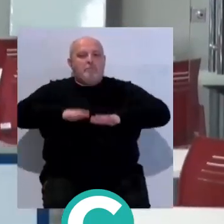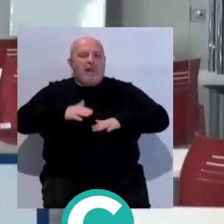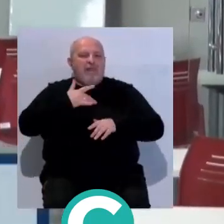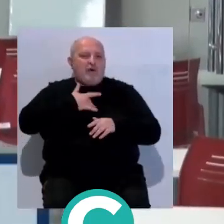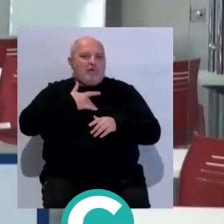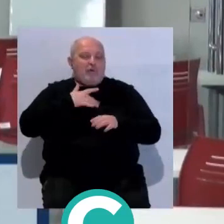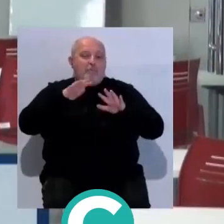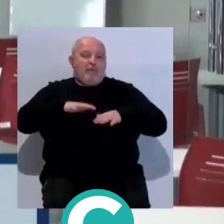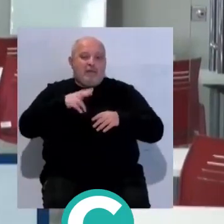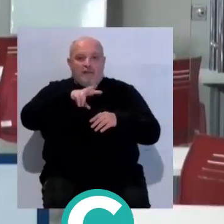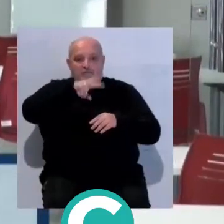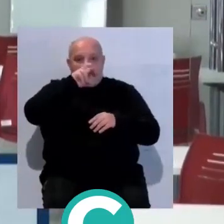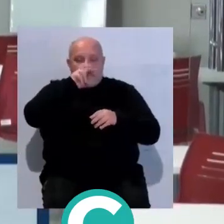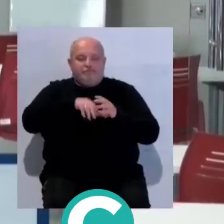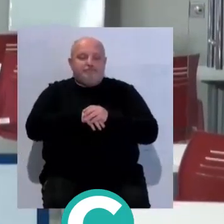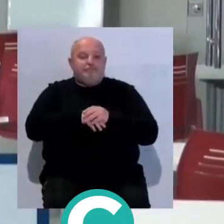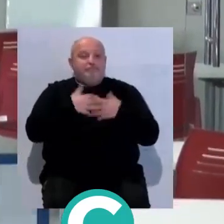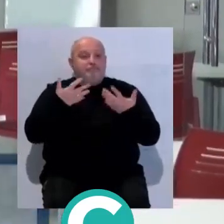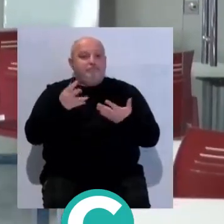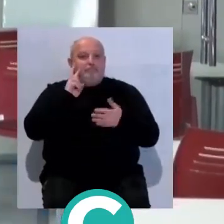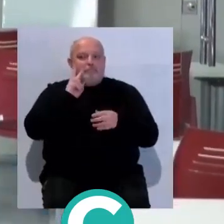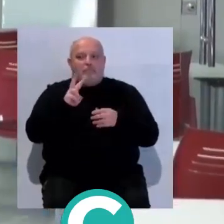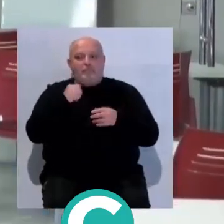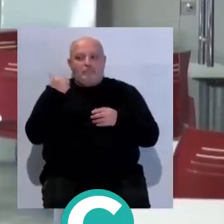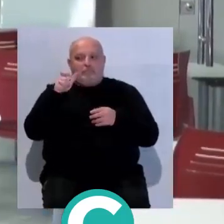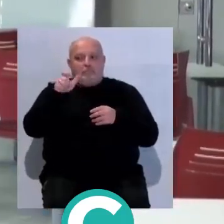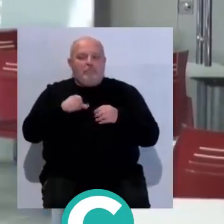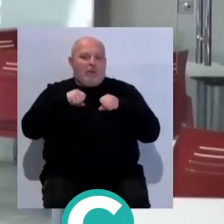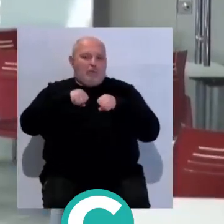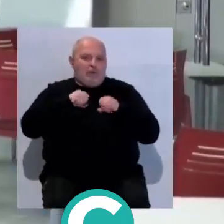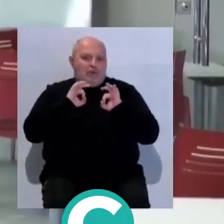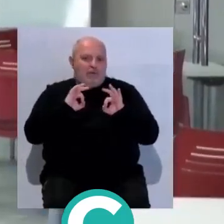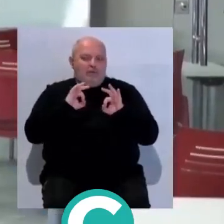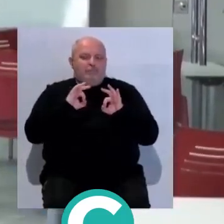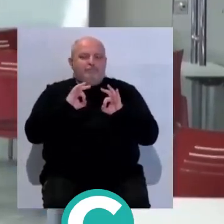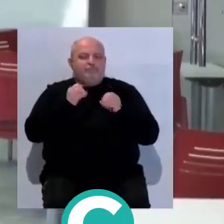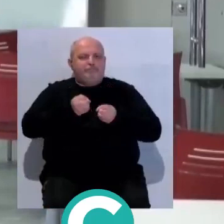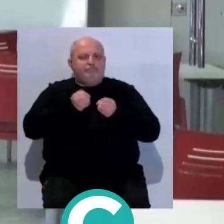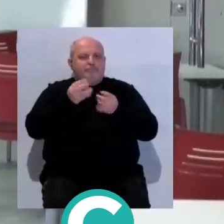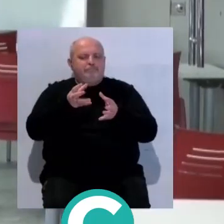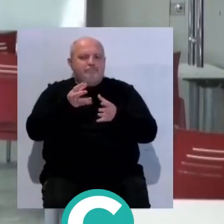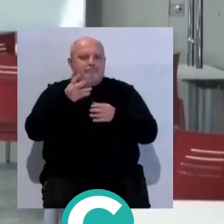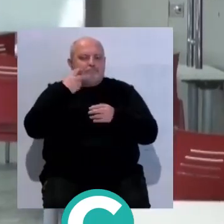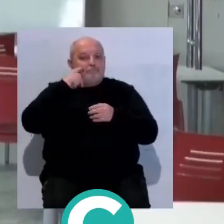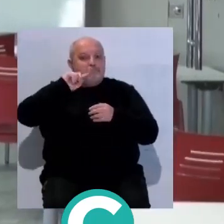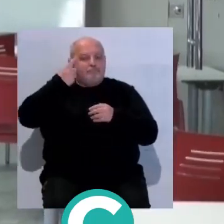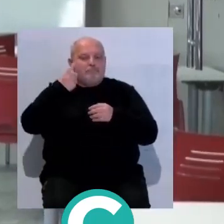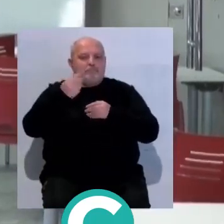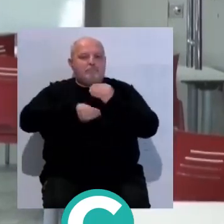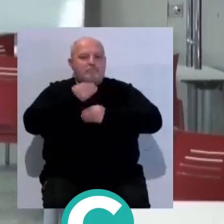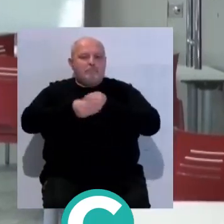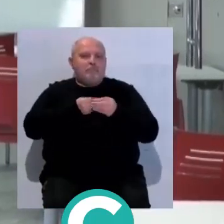cardiorrespiratoria o parada respiratoria. En este caso, tenemos aquí a una persona adulta y os cuento cómo reconocerlo. Lo primero tendríamos